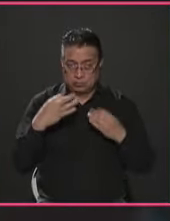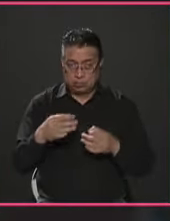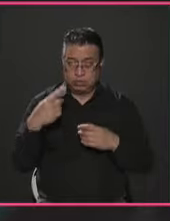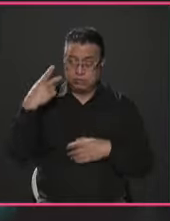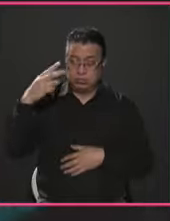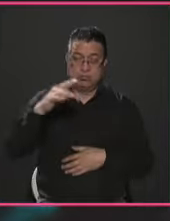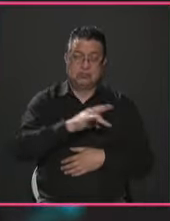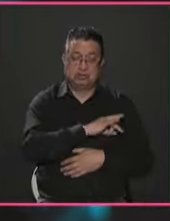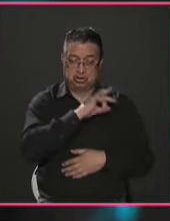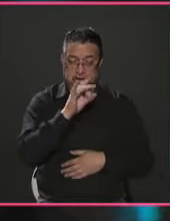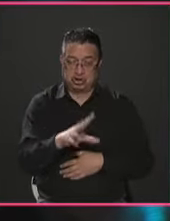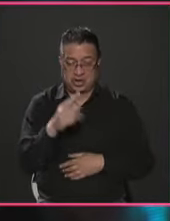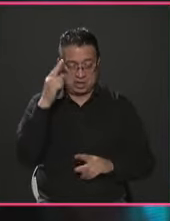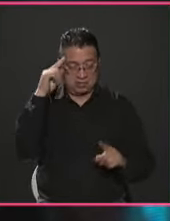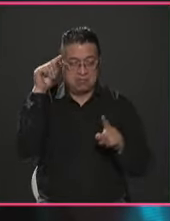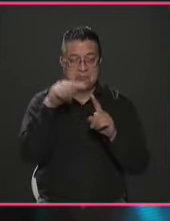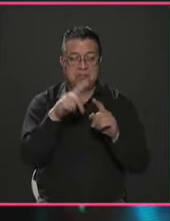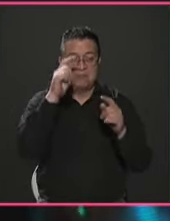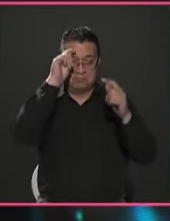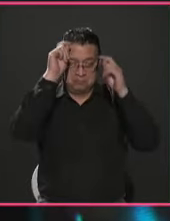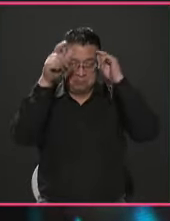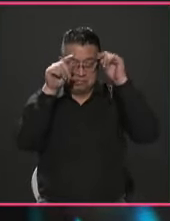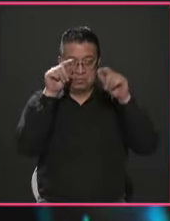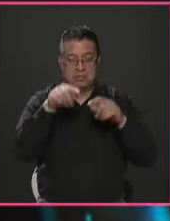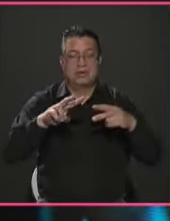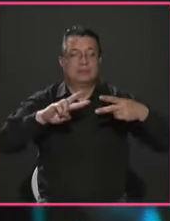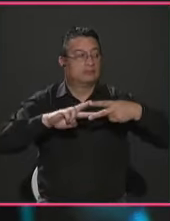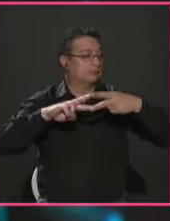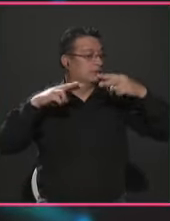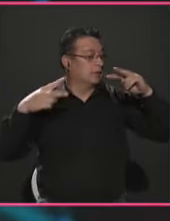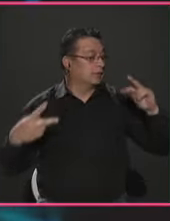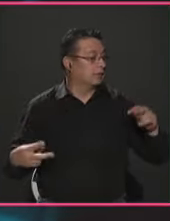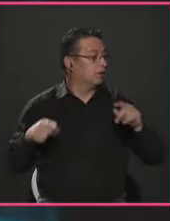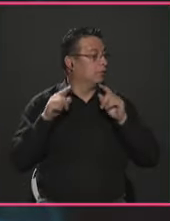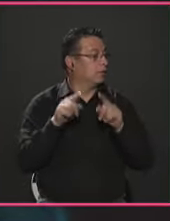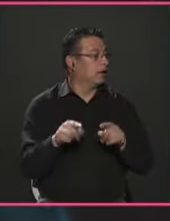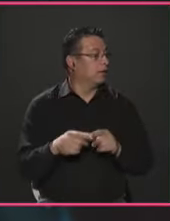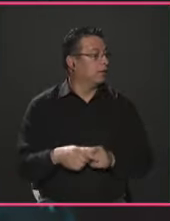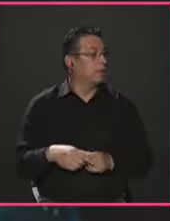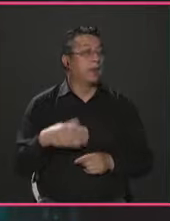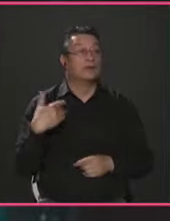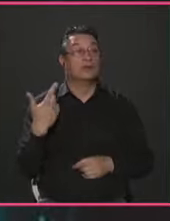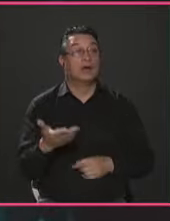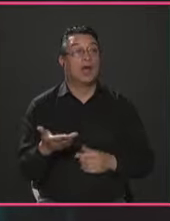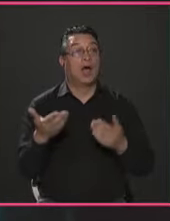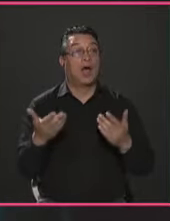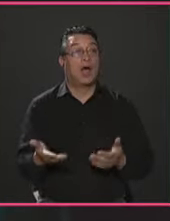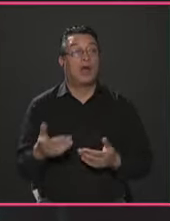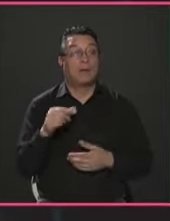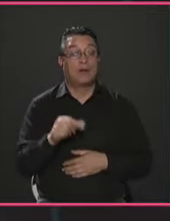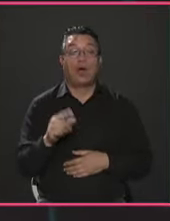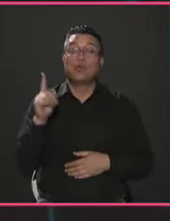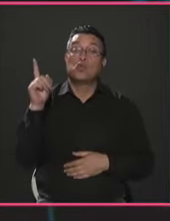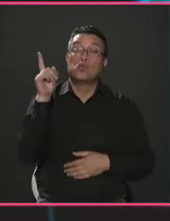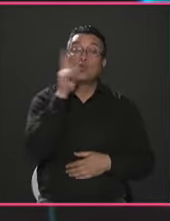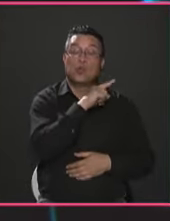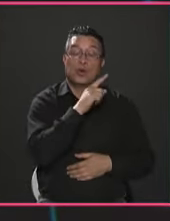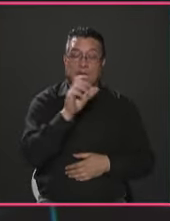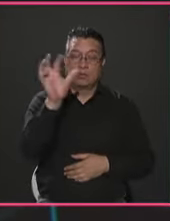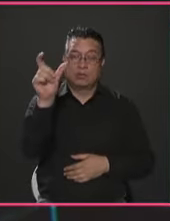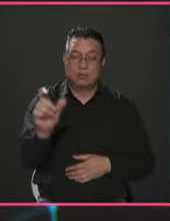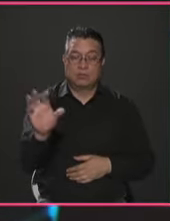origen chileno centrado en en la genómica eh estamos llegando a nuestro último